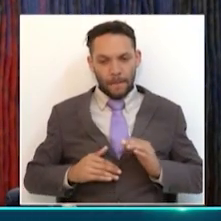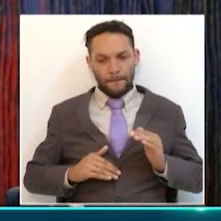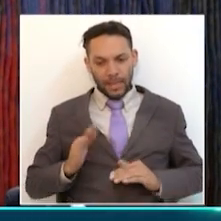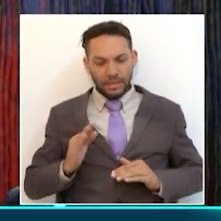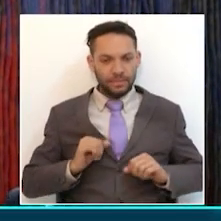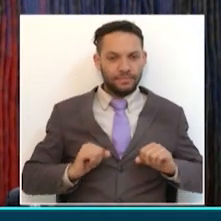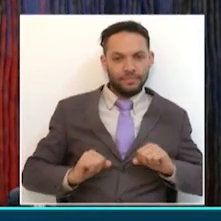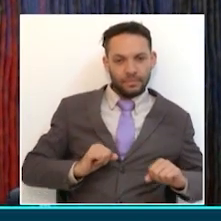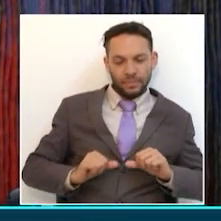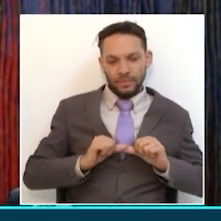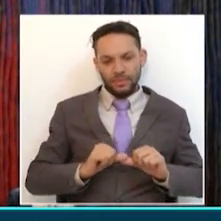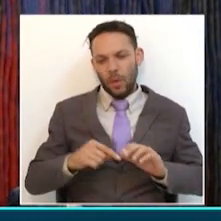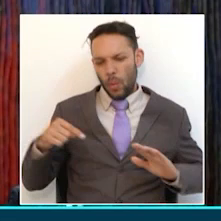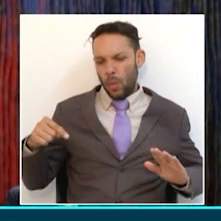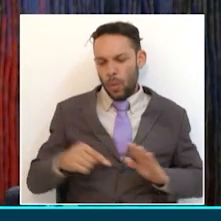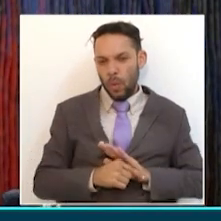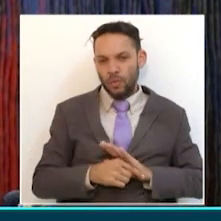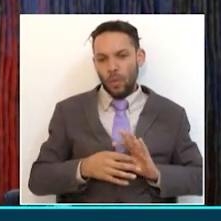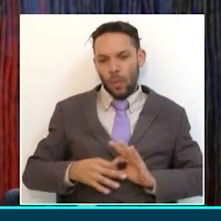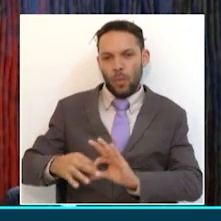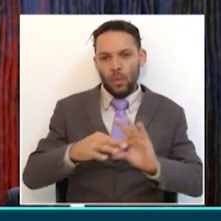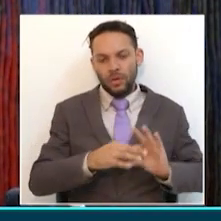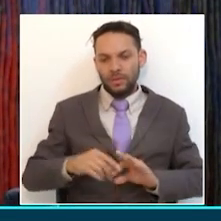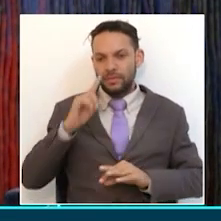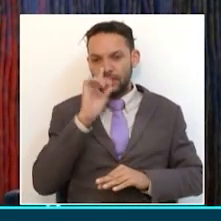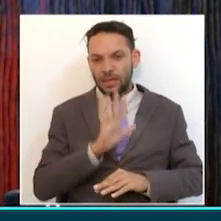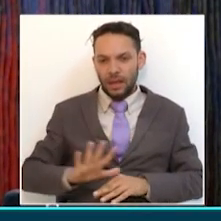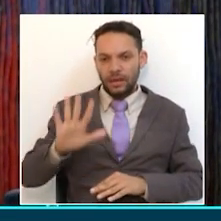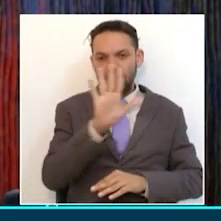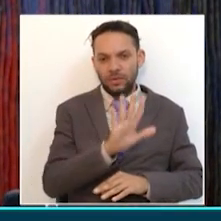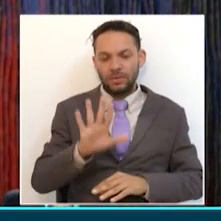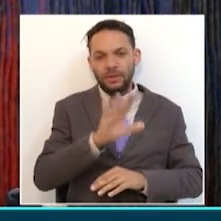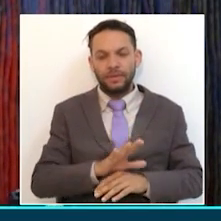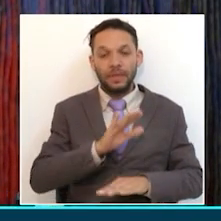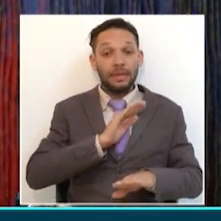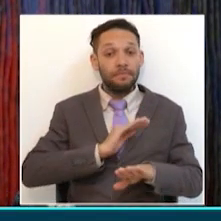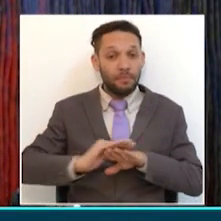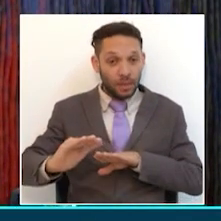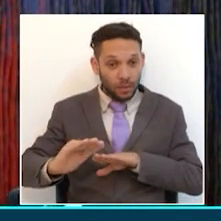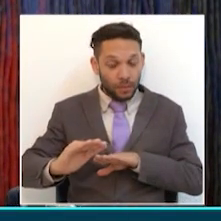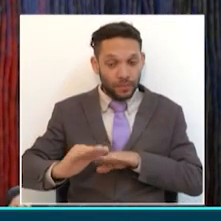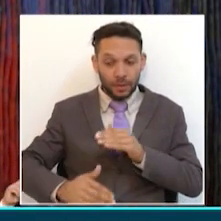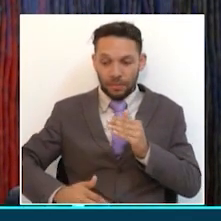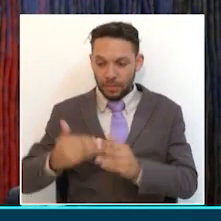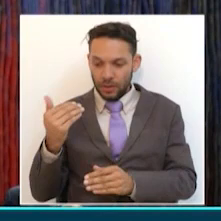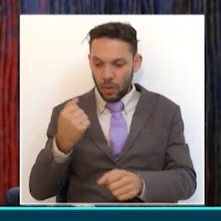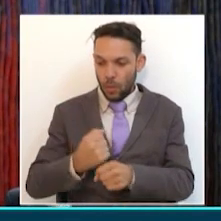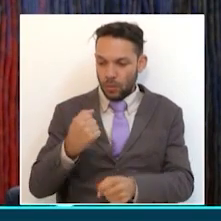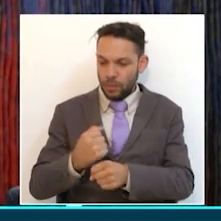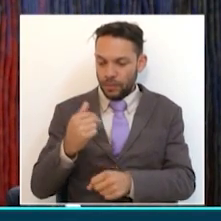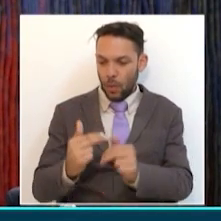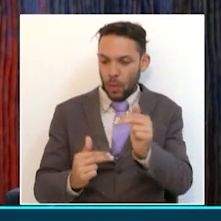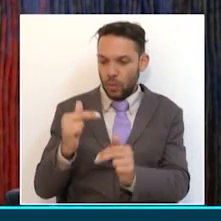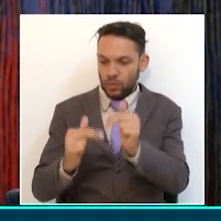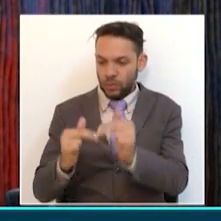Colombia más lejos, juntos como nación. Yo los invito a que construyamos